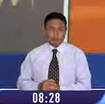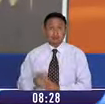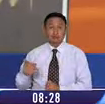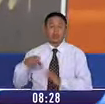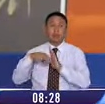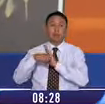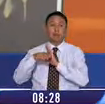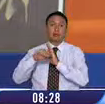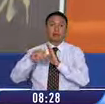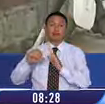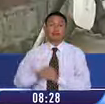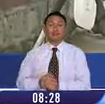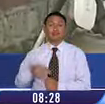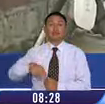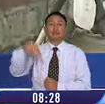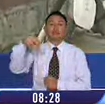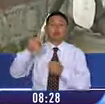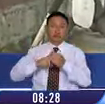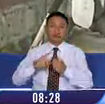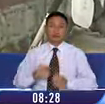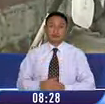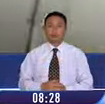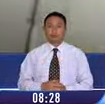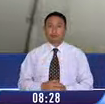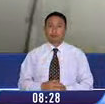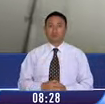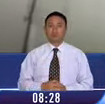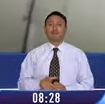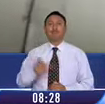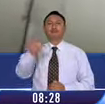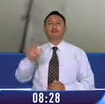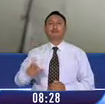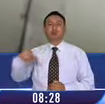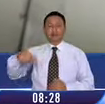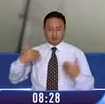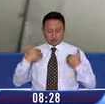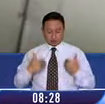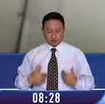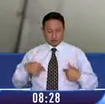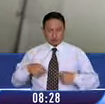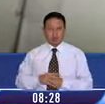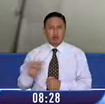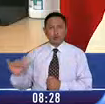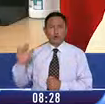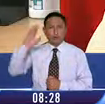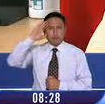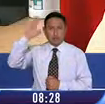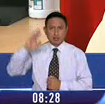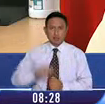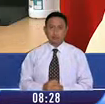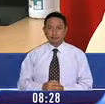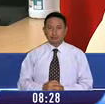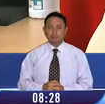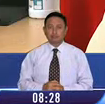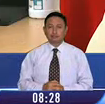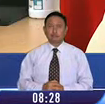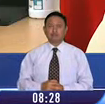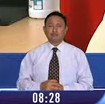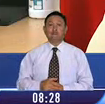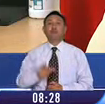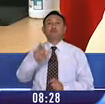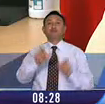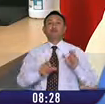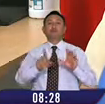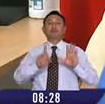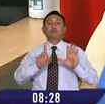institución financiera ubicada en el norte de Quito. Los sujetos llevaban prendas policiales. Interceptados por varios